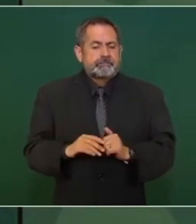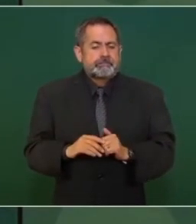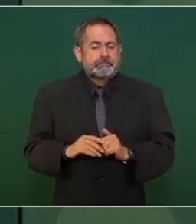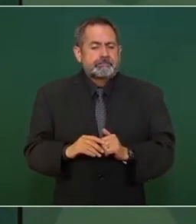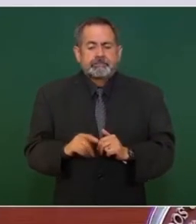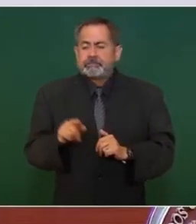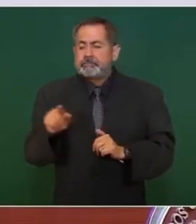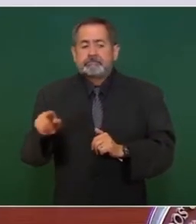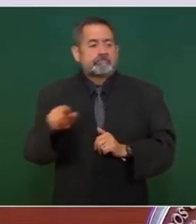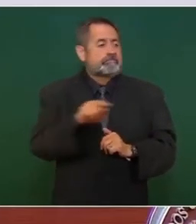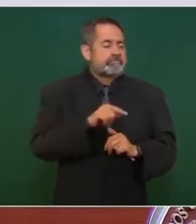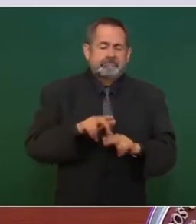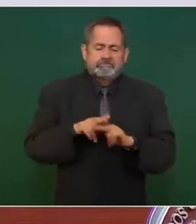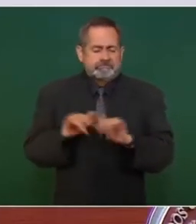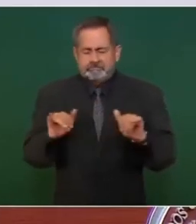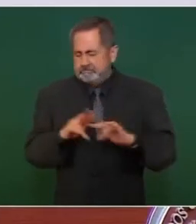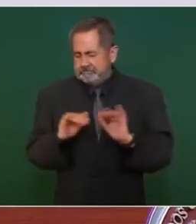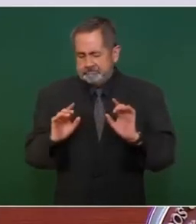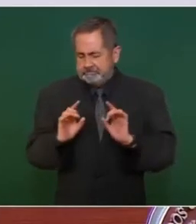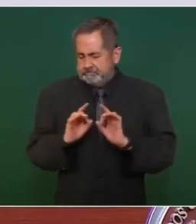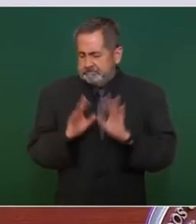nadie